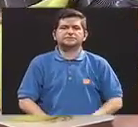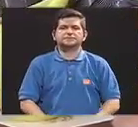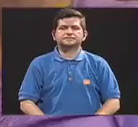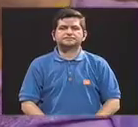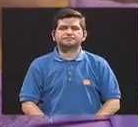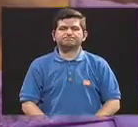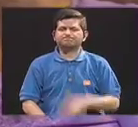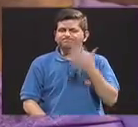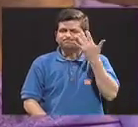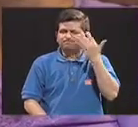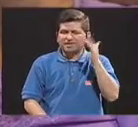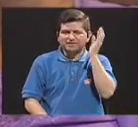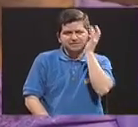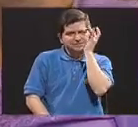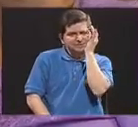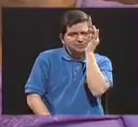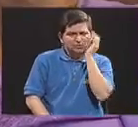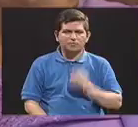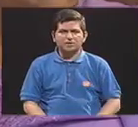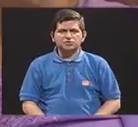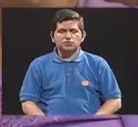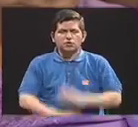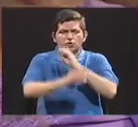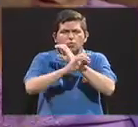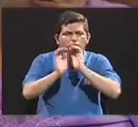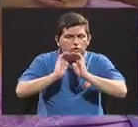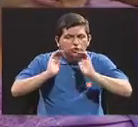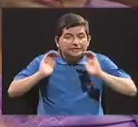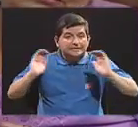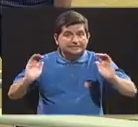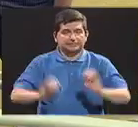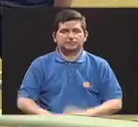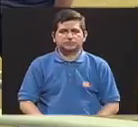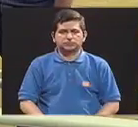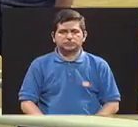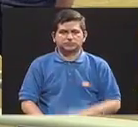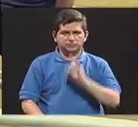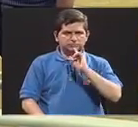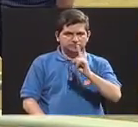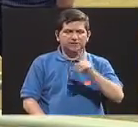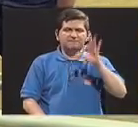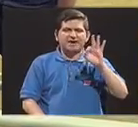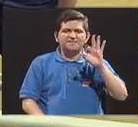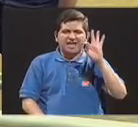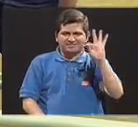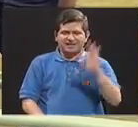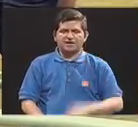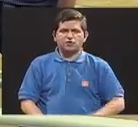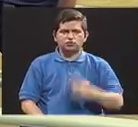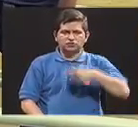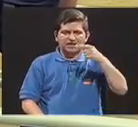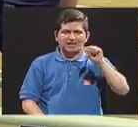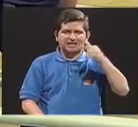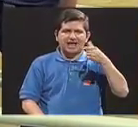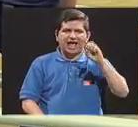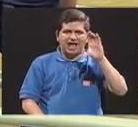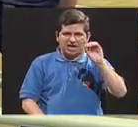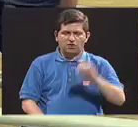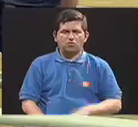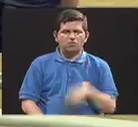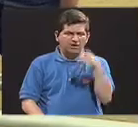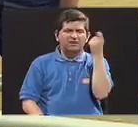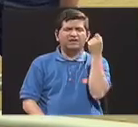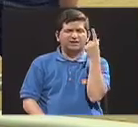presidencial pareciera que la preocupación está en la red de cuido infantil así lo consideró Fabián trejos gerente de aeco